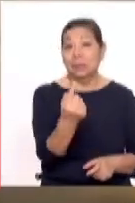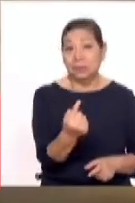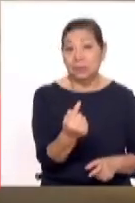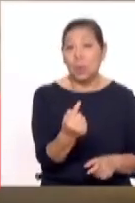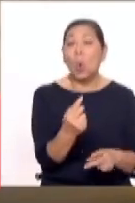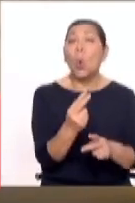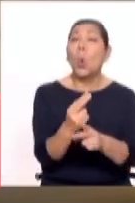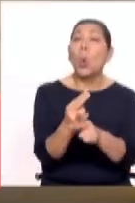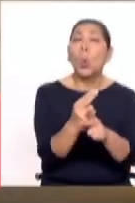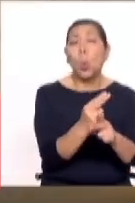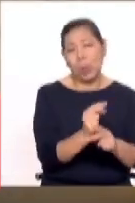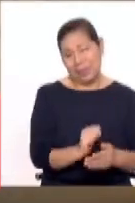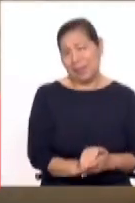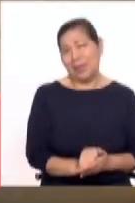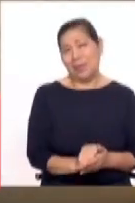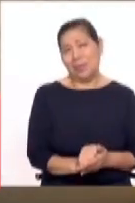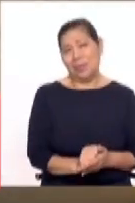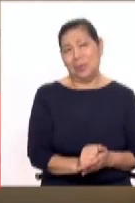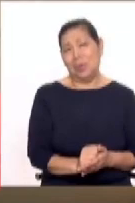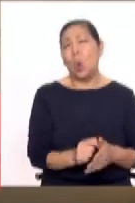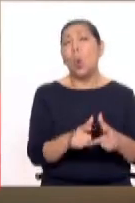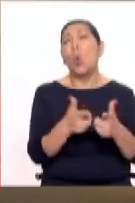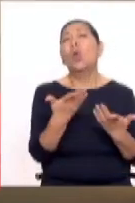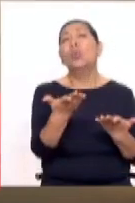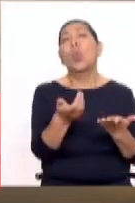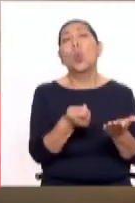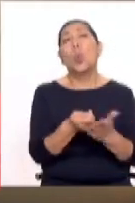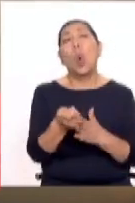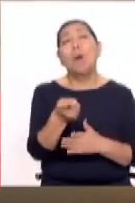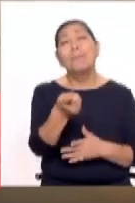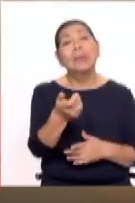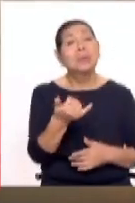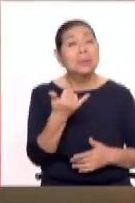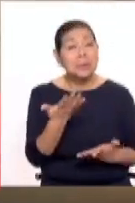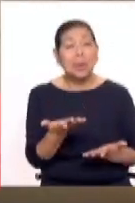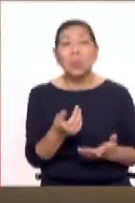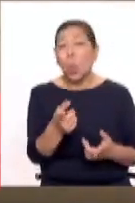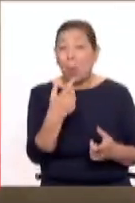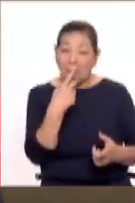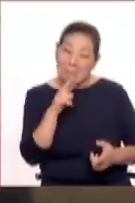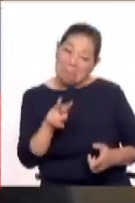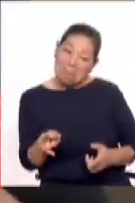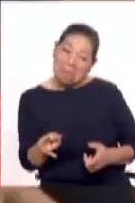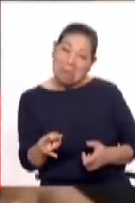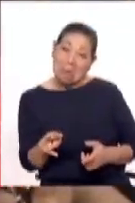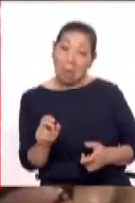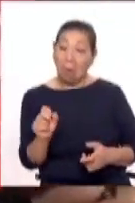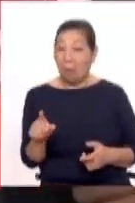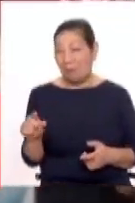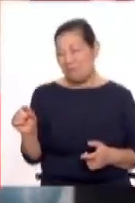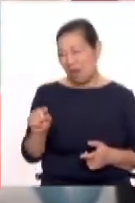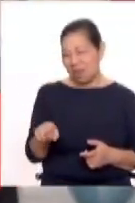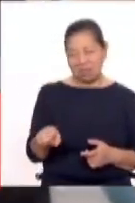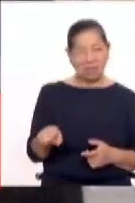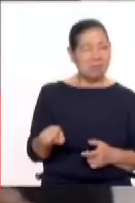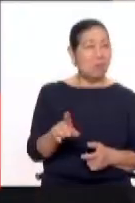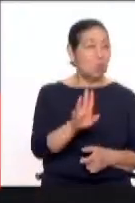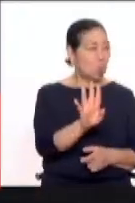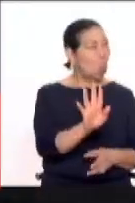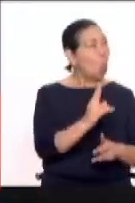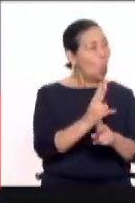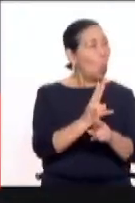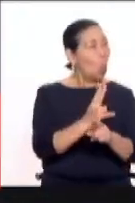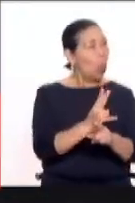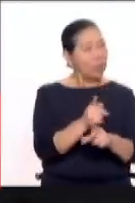que tengan cuidado de los lugares donde compran el email. Si ven un equipo de alta gama muy barato, por favor